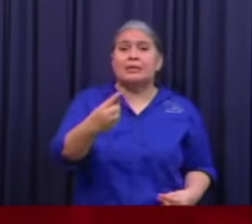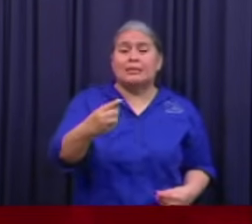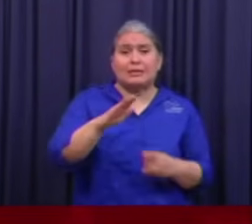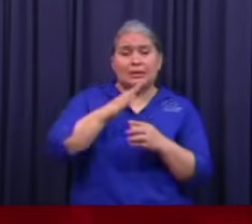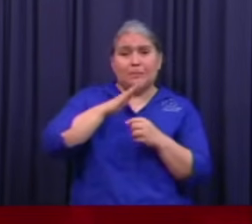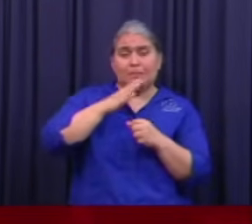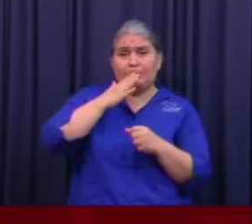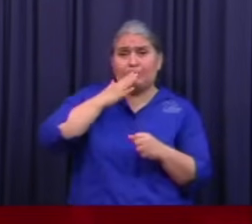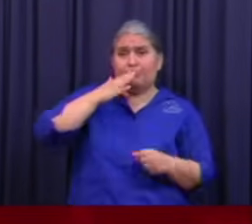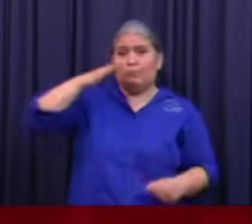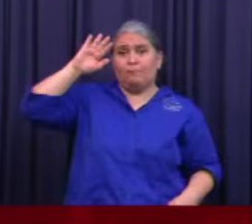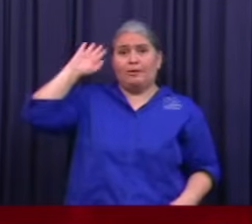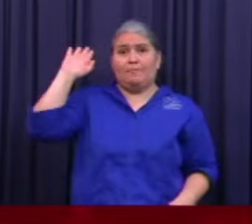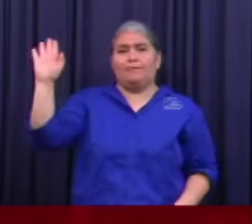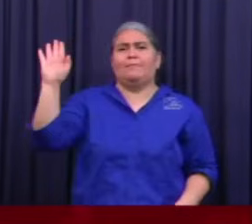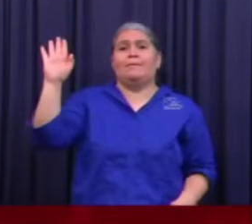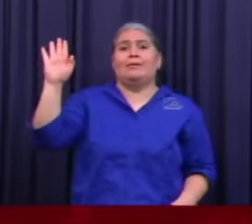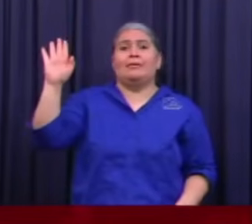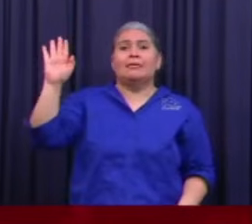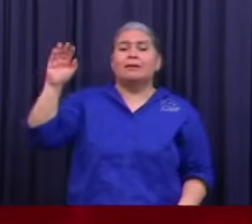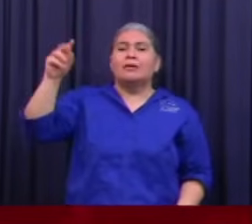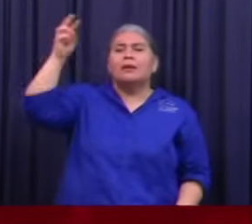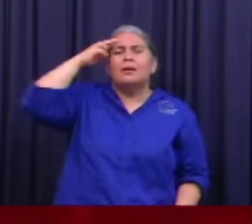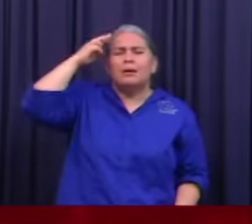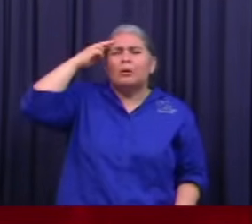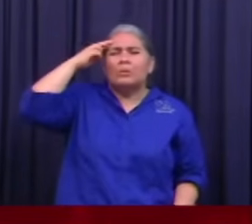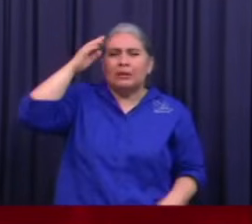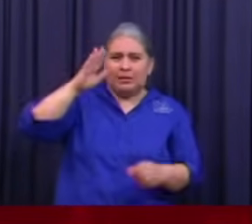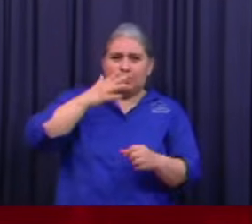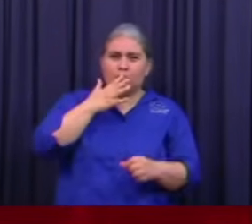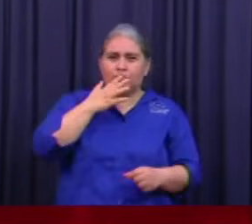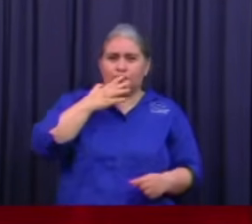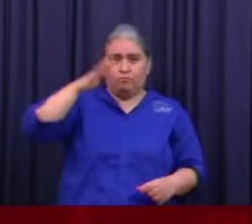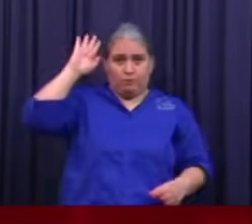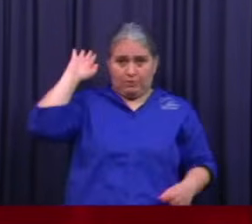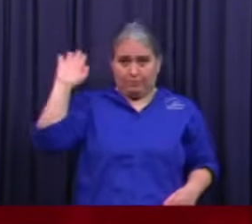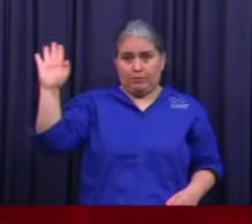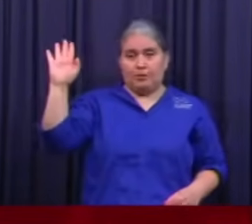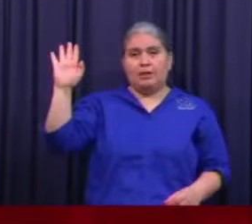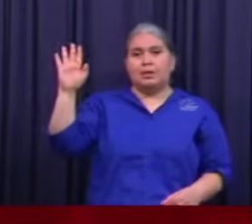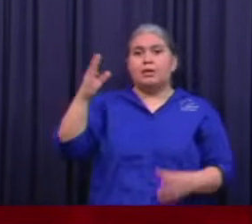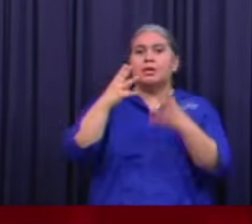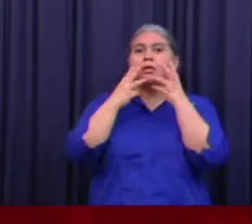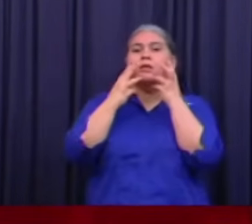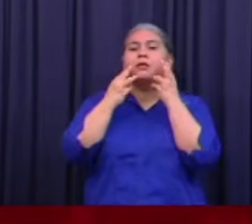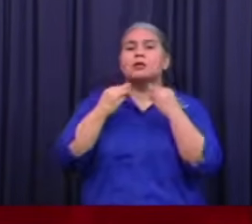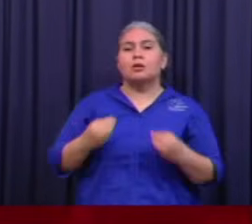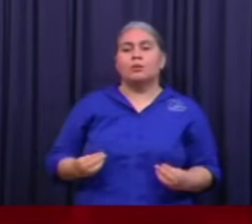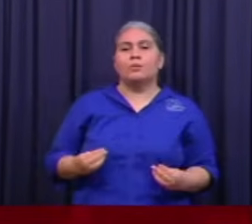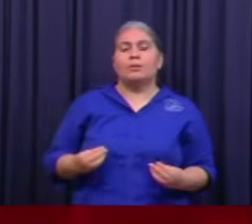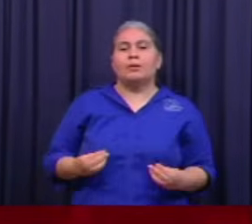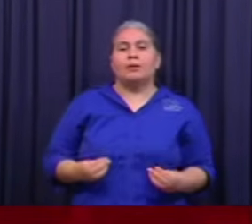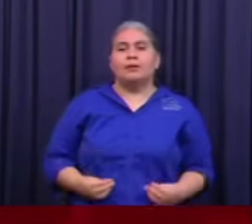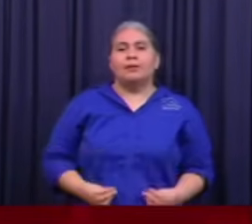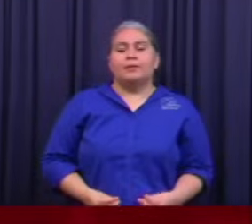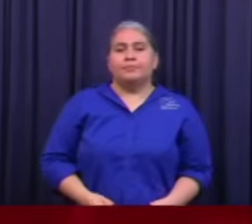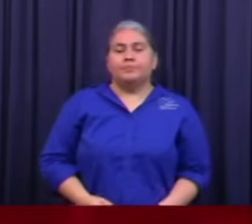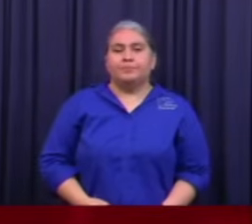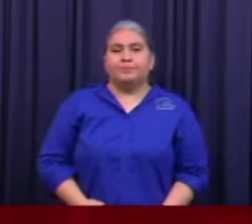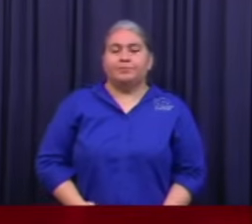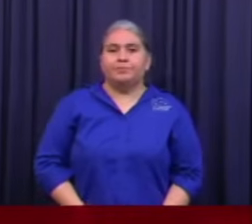prometiste a Moisés lo siguiente yo te estoy pidiendo lo que Prometiste a Moisés cuando oremos a señor Digamos si hay una